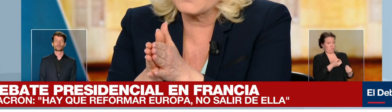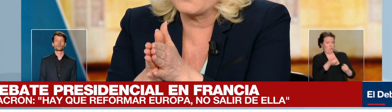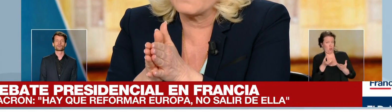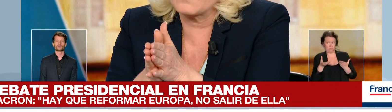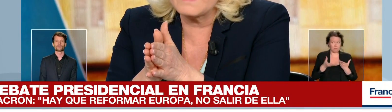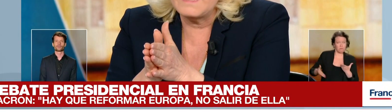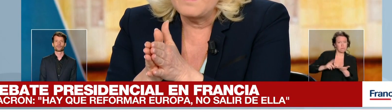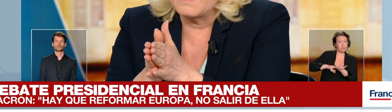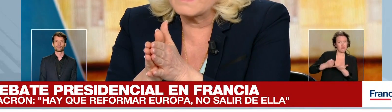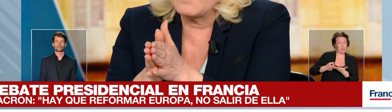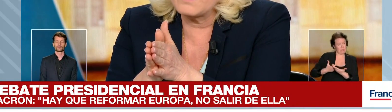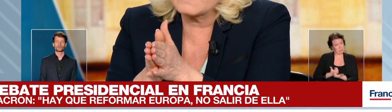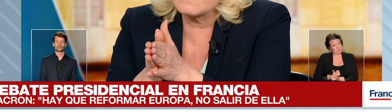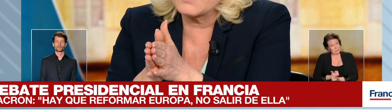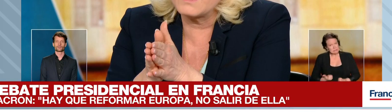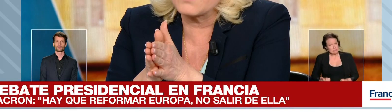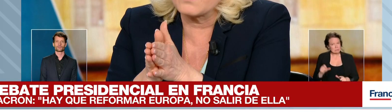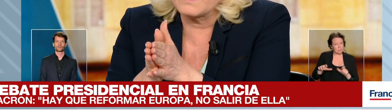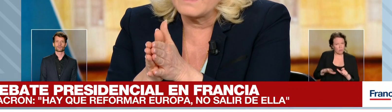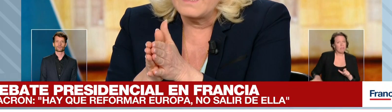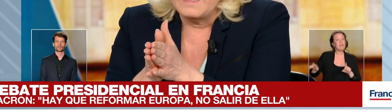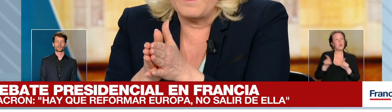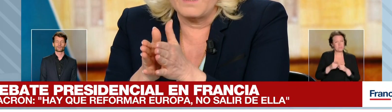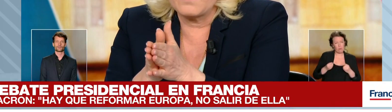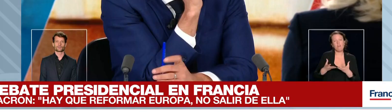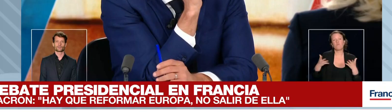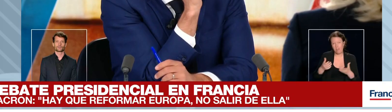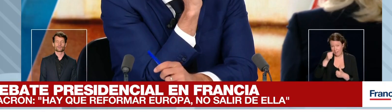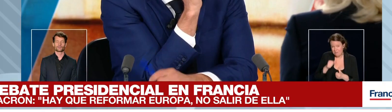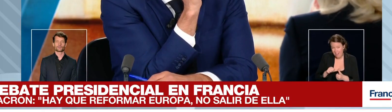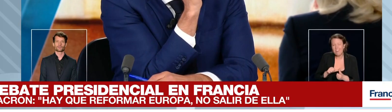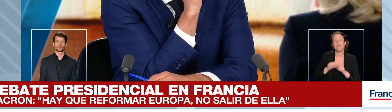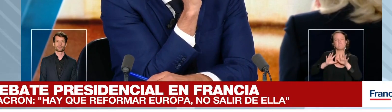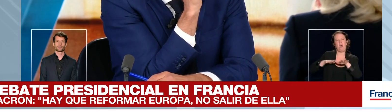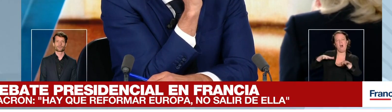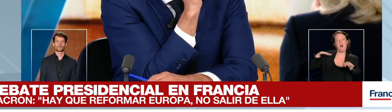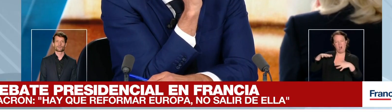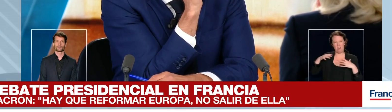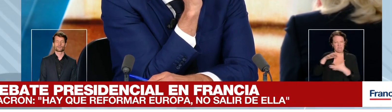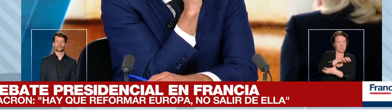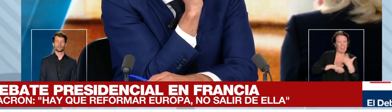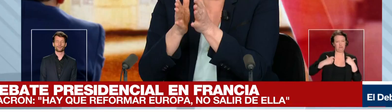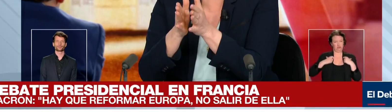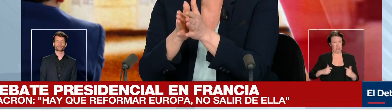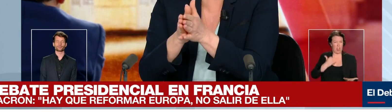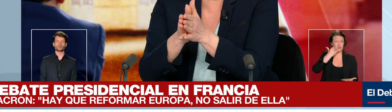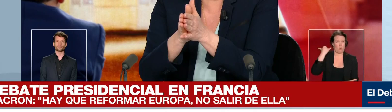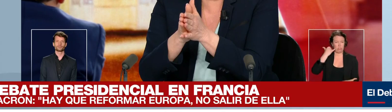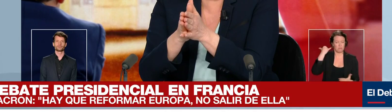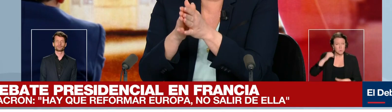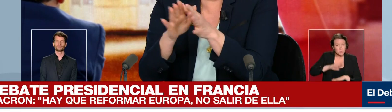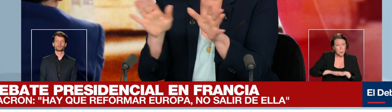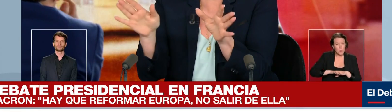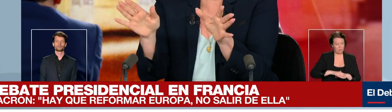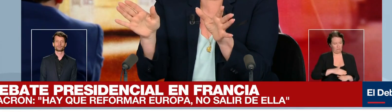desencadenó primero problemas de poder adquisitivo para los franceses, pero también la crisis de los chalecos amarillos. ¿Usted suspendió esta